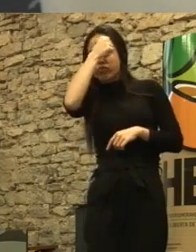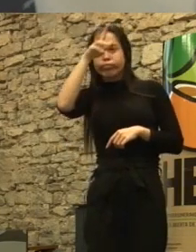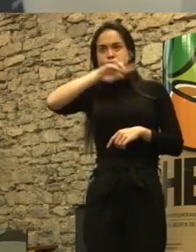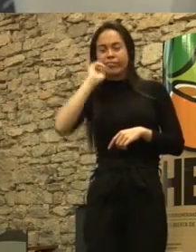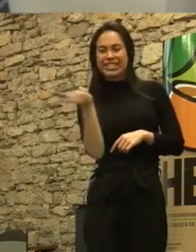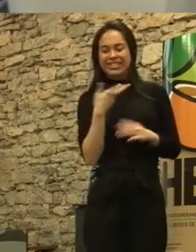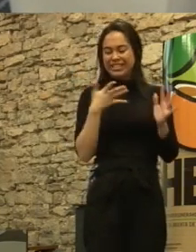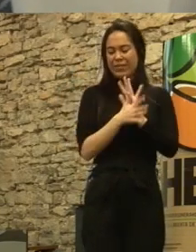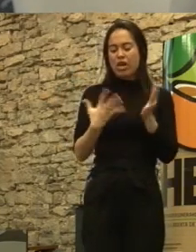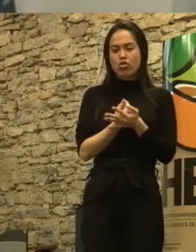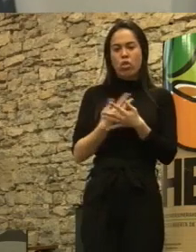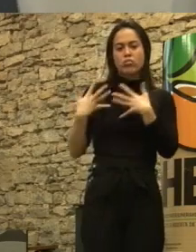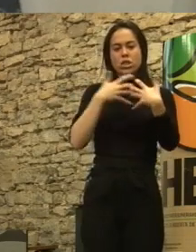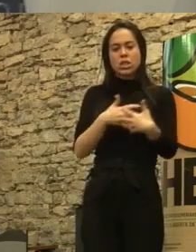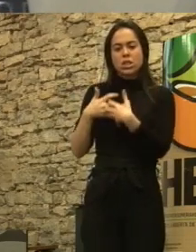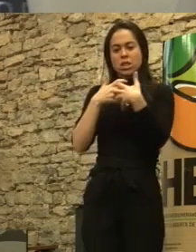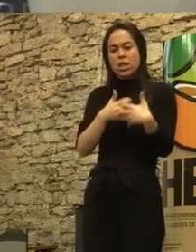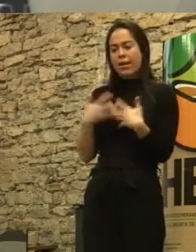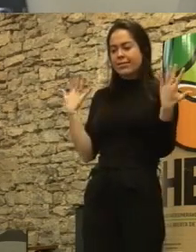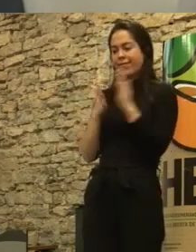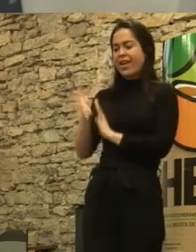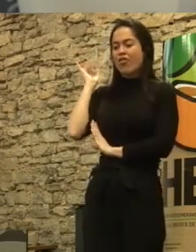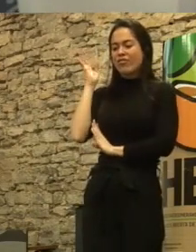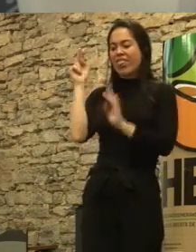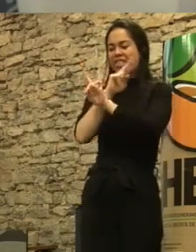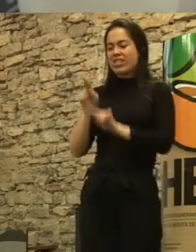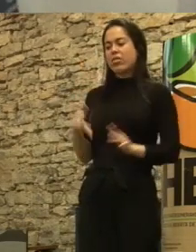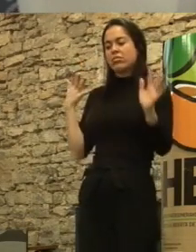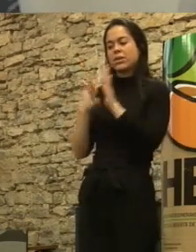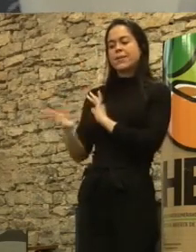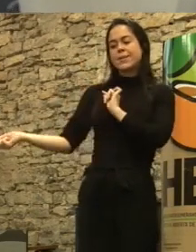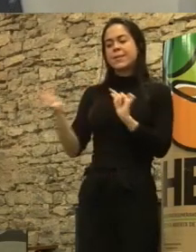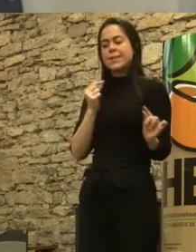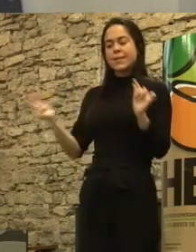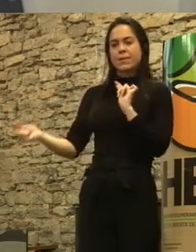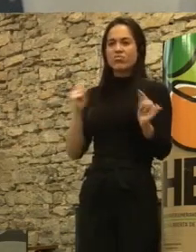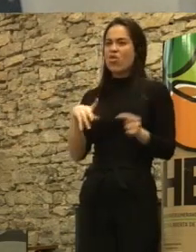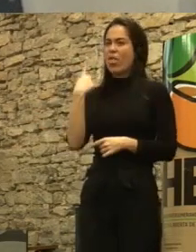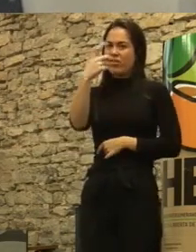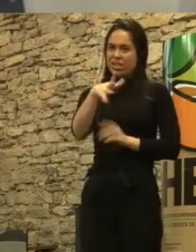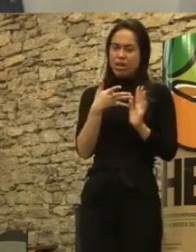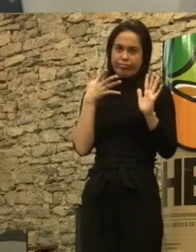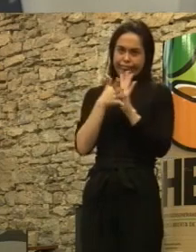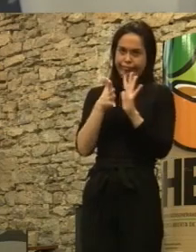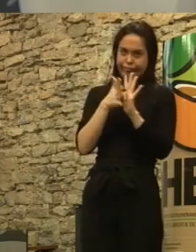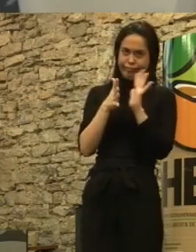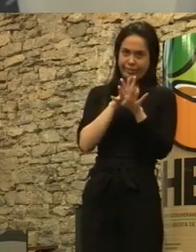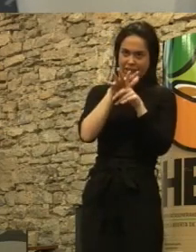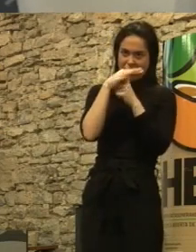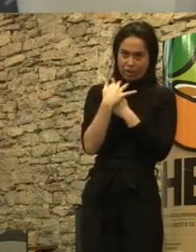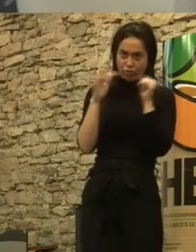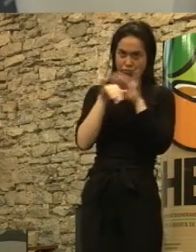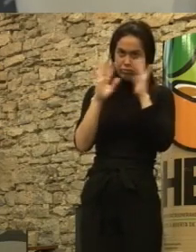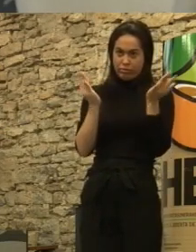y ven la política internacional como confrontacional. No hace falta decirlo, no hace falta que explique cómo está, ¿verdad?, cómo